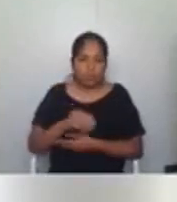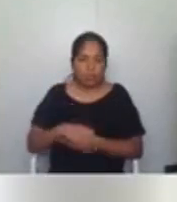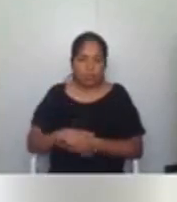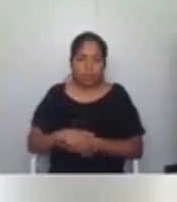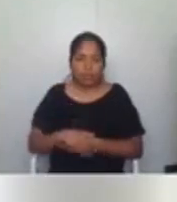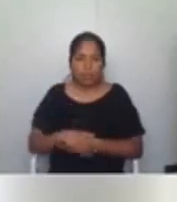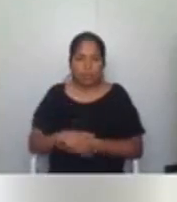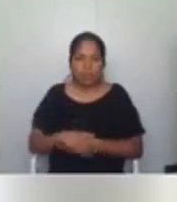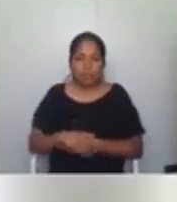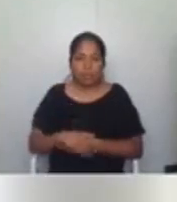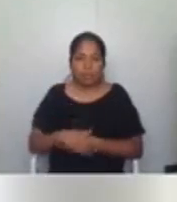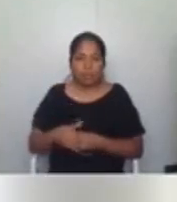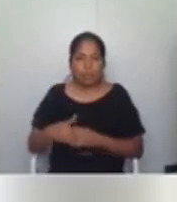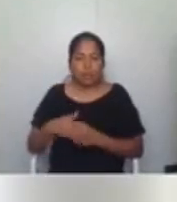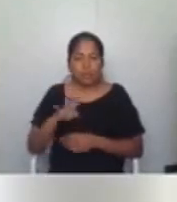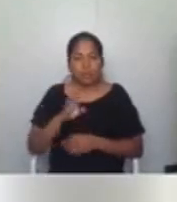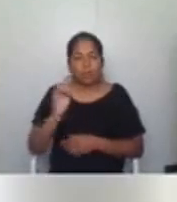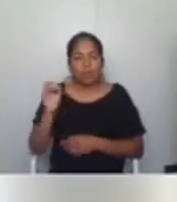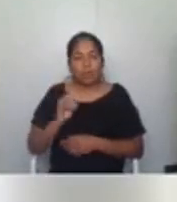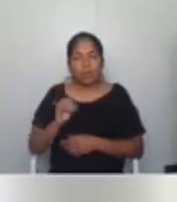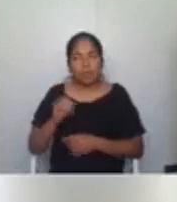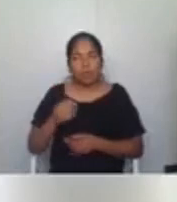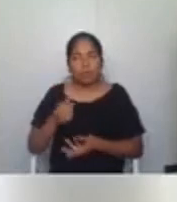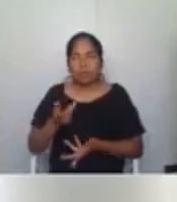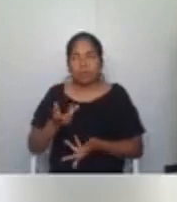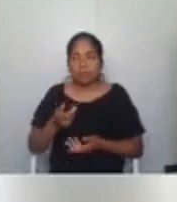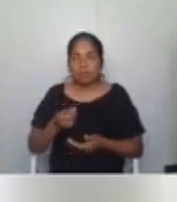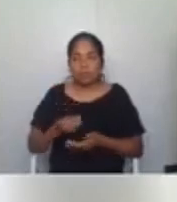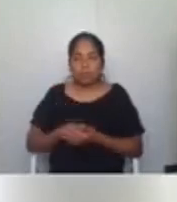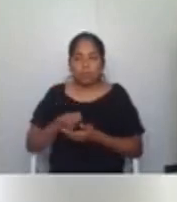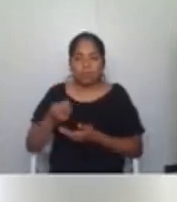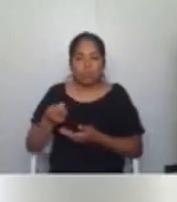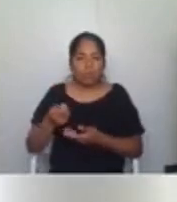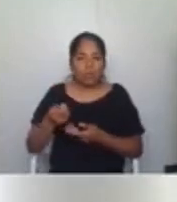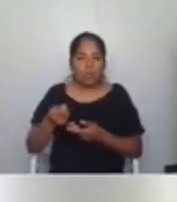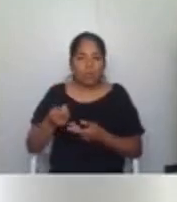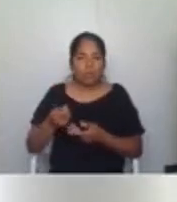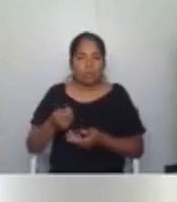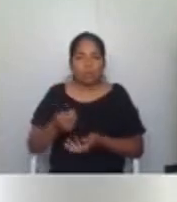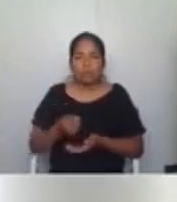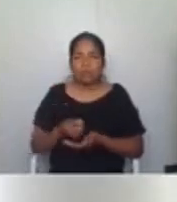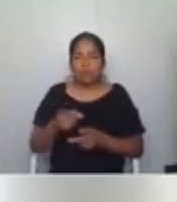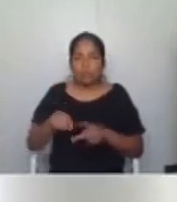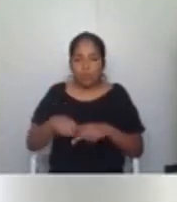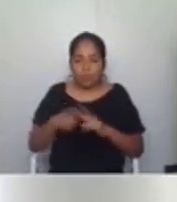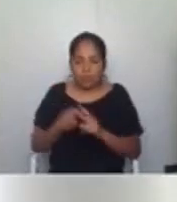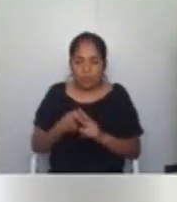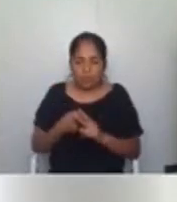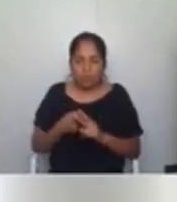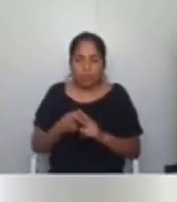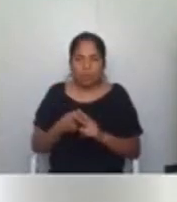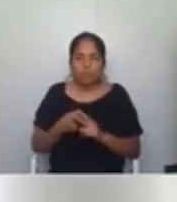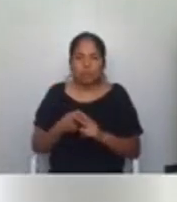o 40% para inversión. No puede ser que, habiendo estado